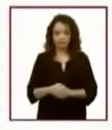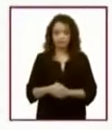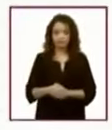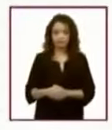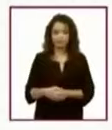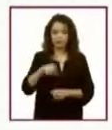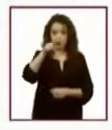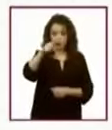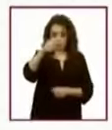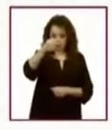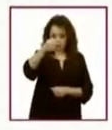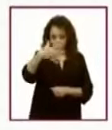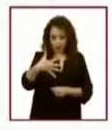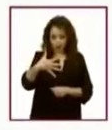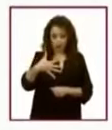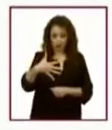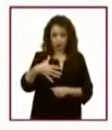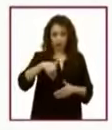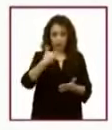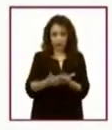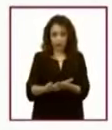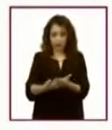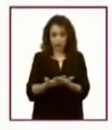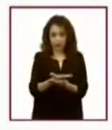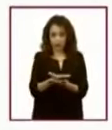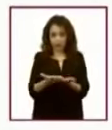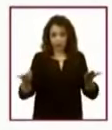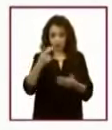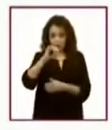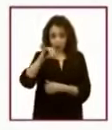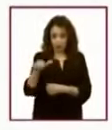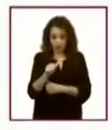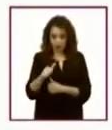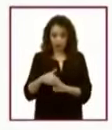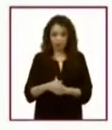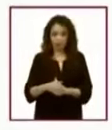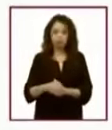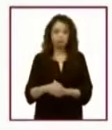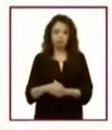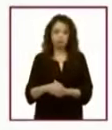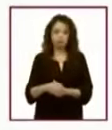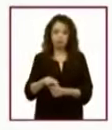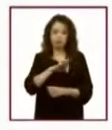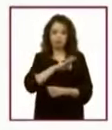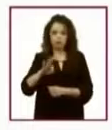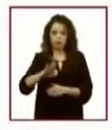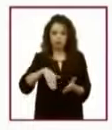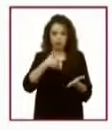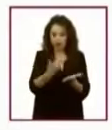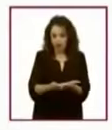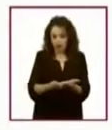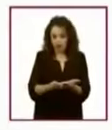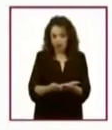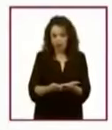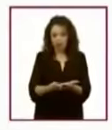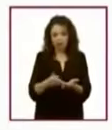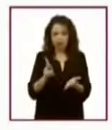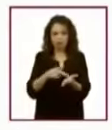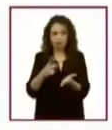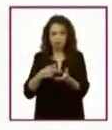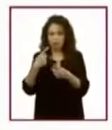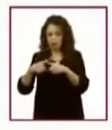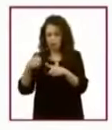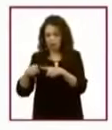número de veces. En cada lanzamiento, la aguja puede cortar una de las líneas o quedar